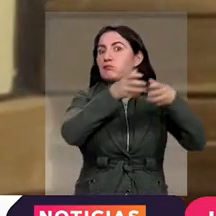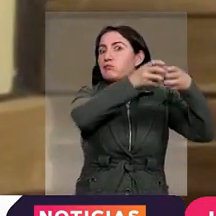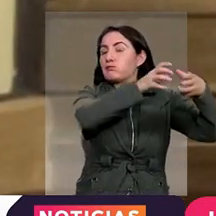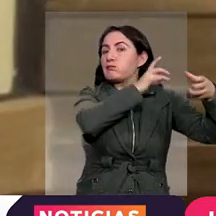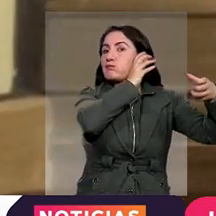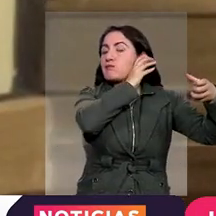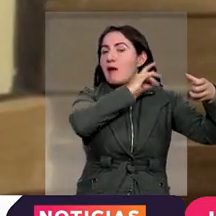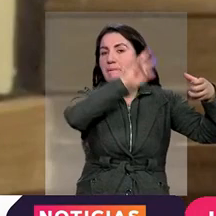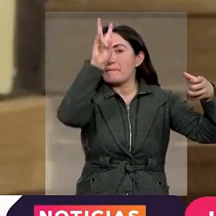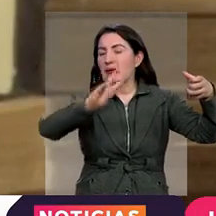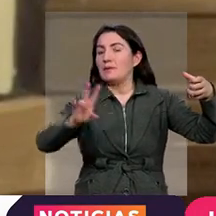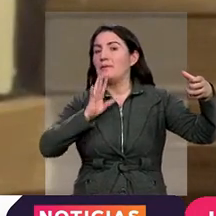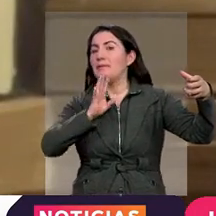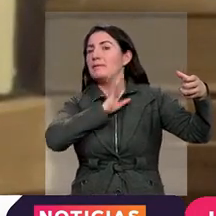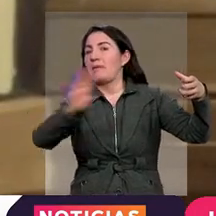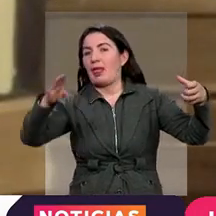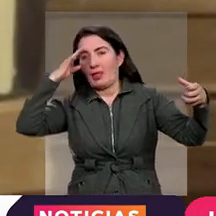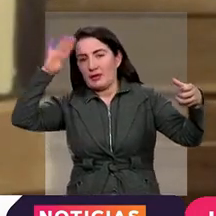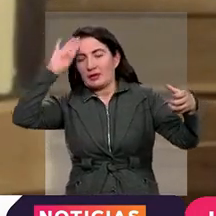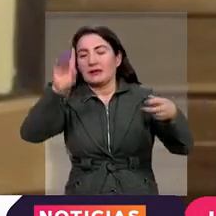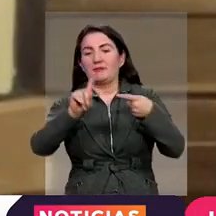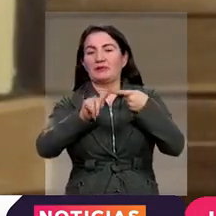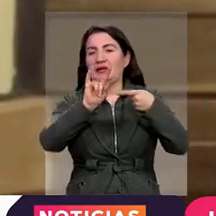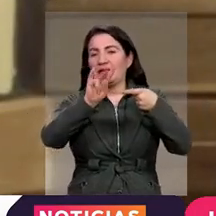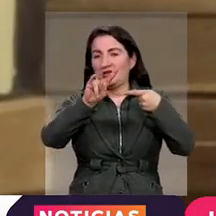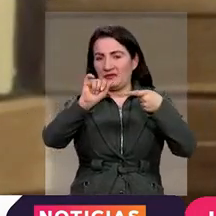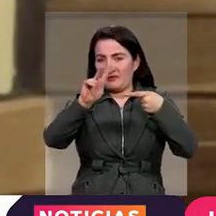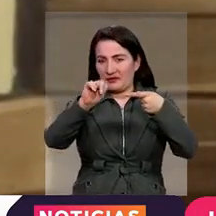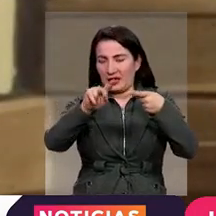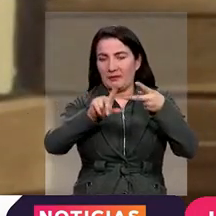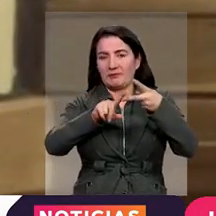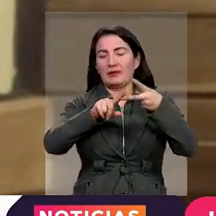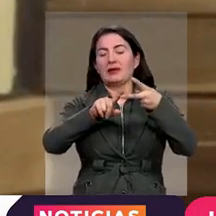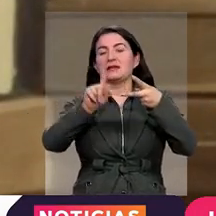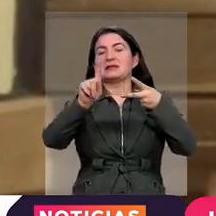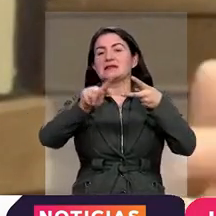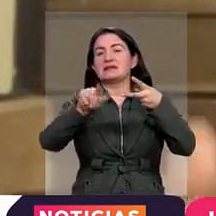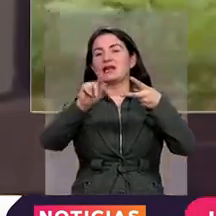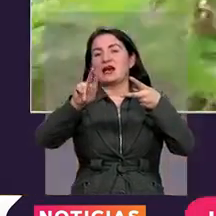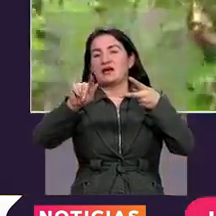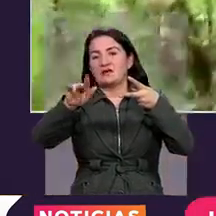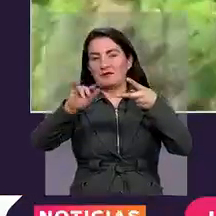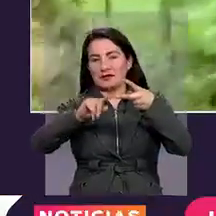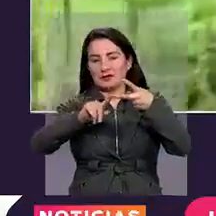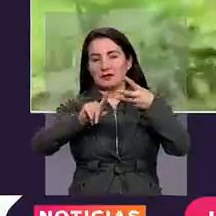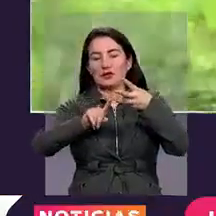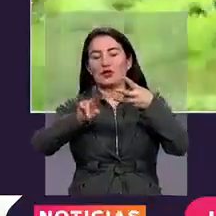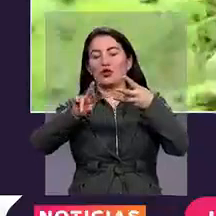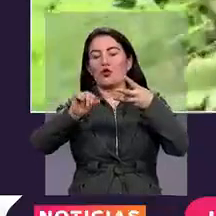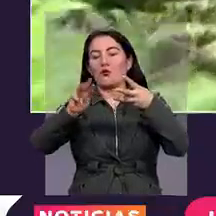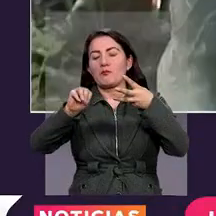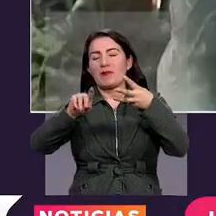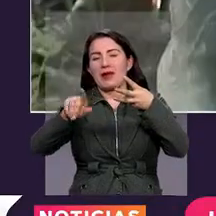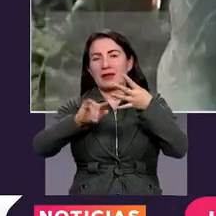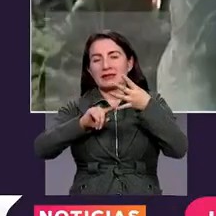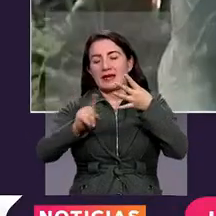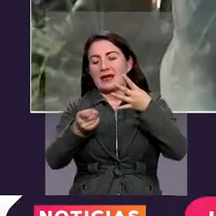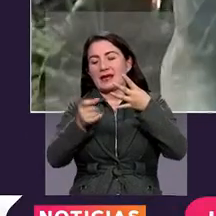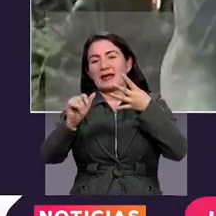Acuerdo de La Habana, entre ellos Iván Márquez, Santrich, El Paisa, Romaña y Gentil Duarte,